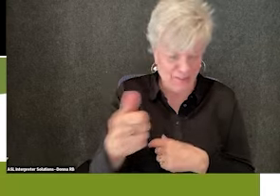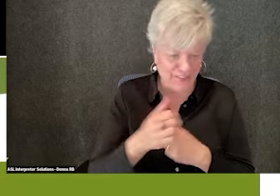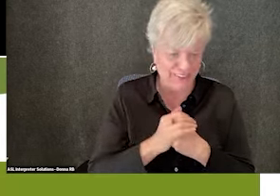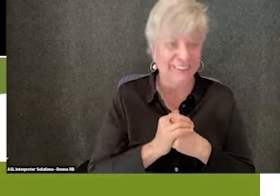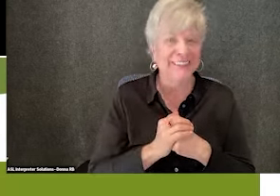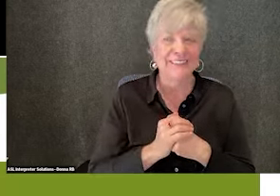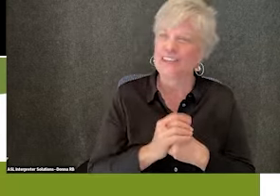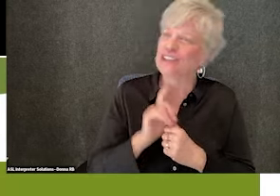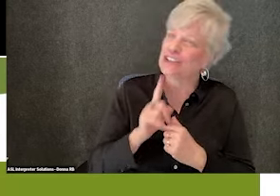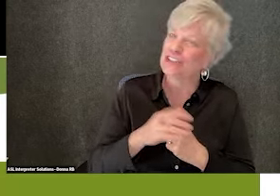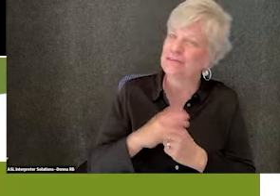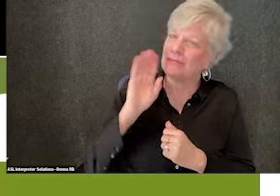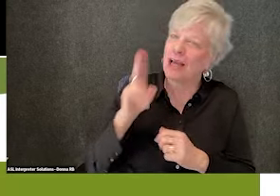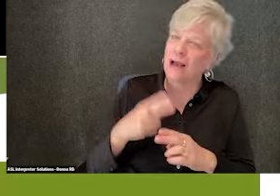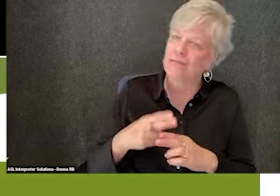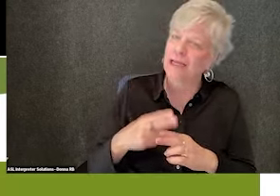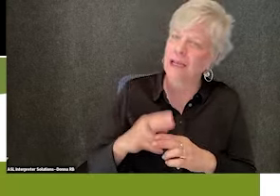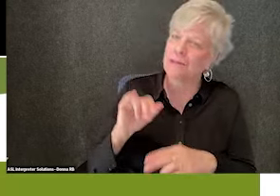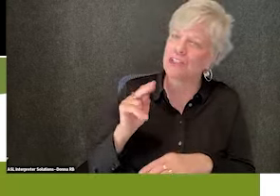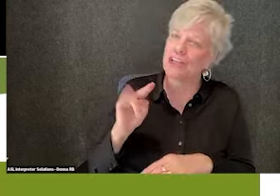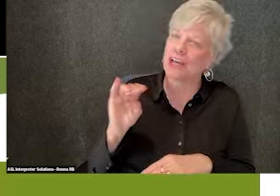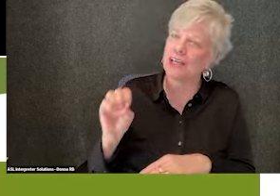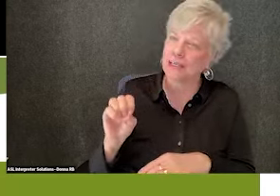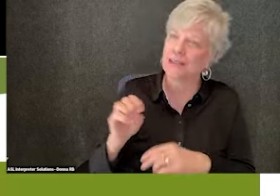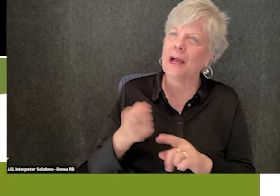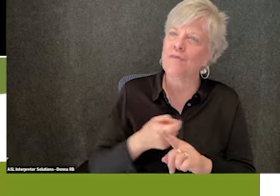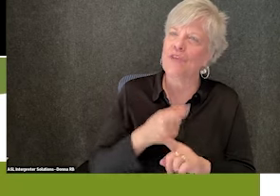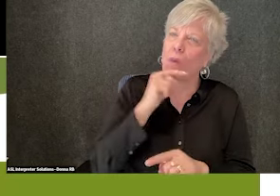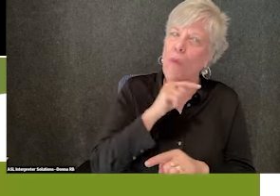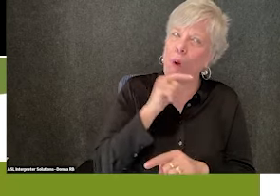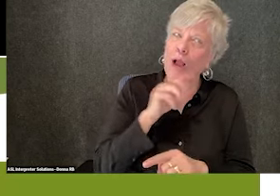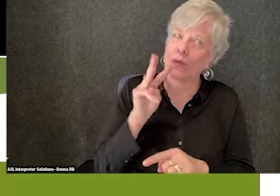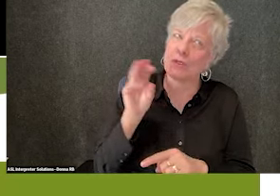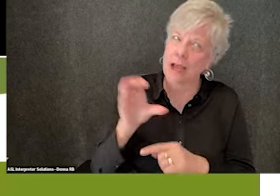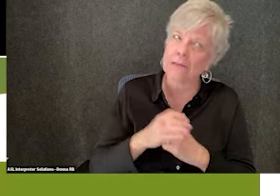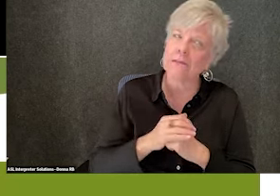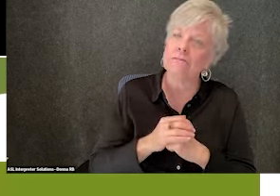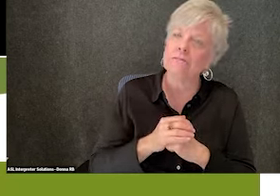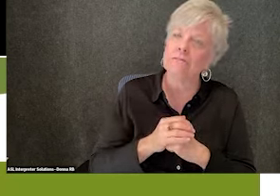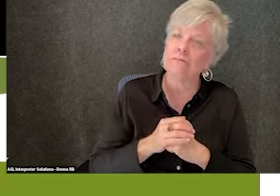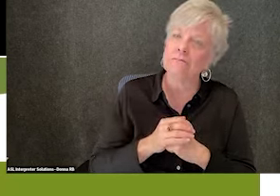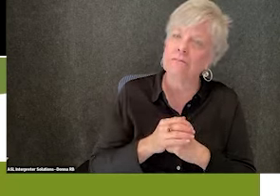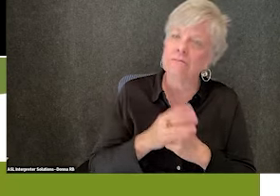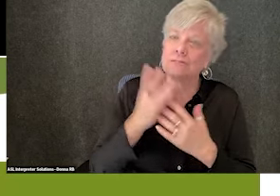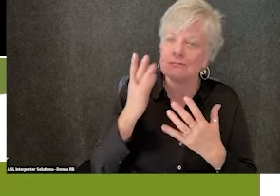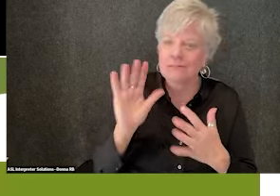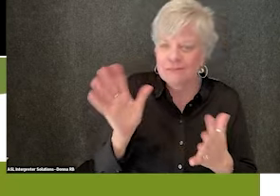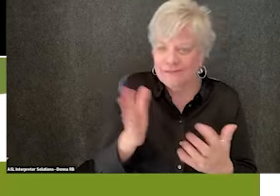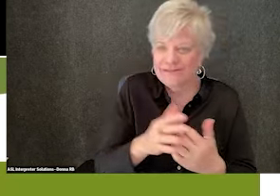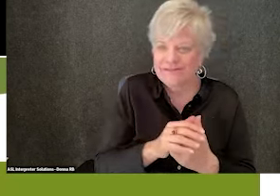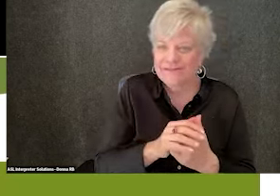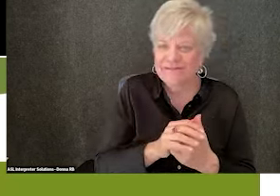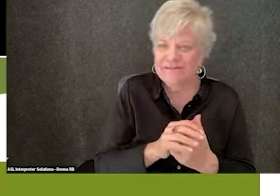Yo me uní en marzo del 2021. En marzo que empecé a utilizar en la toma